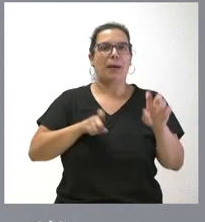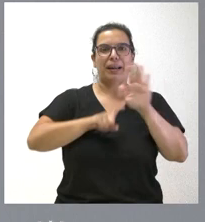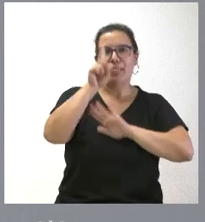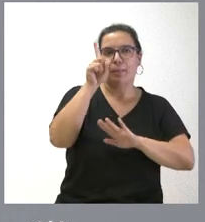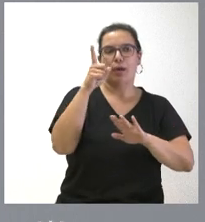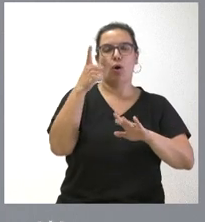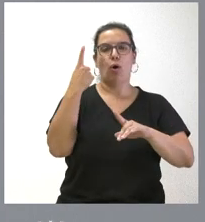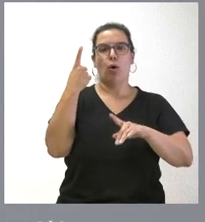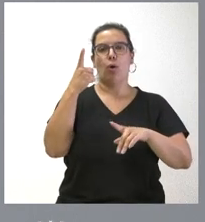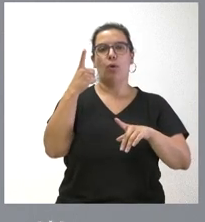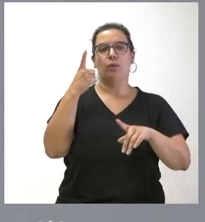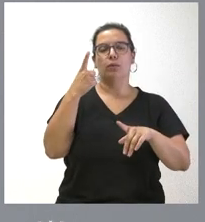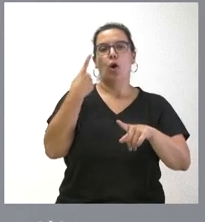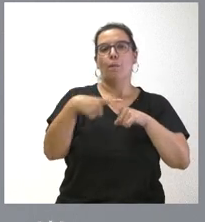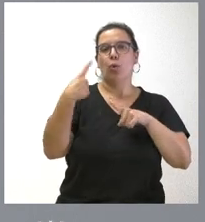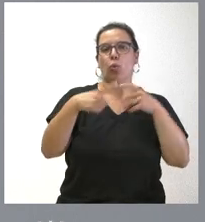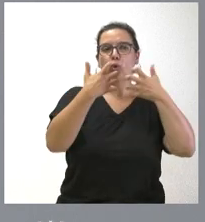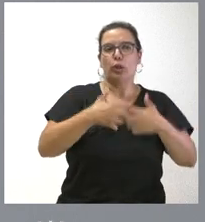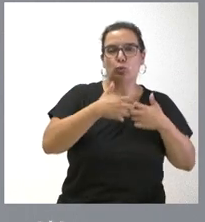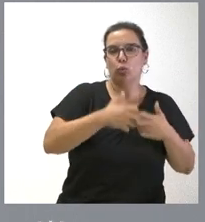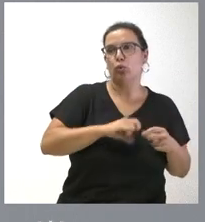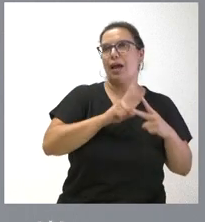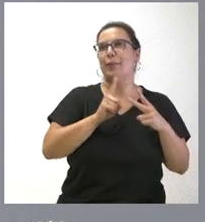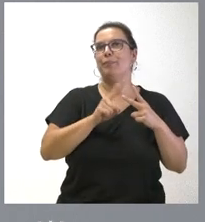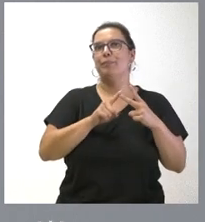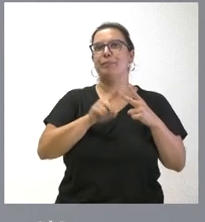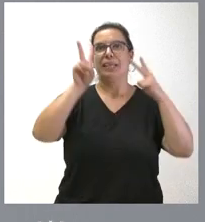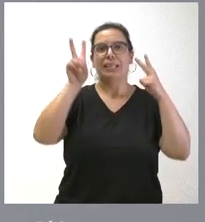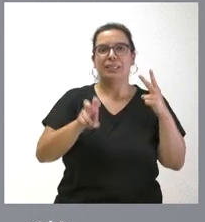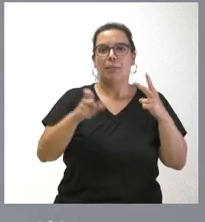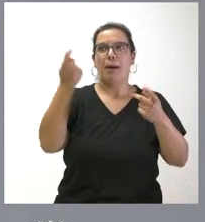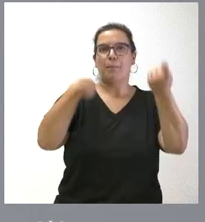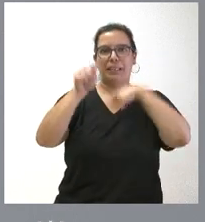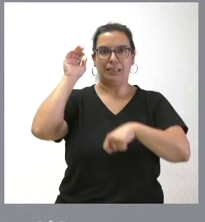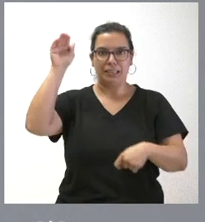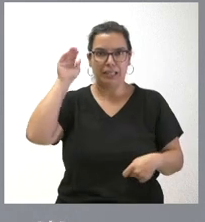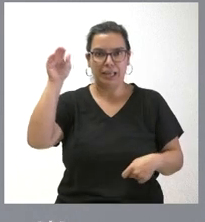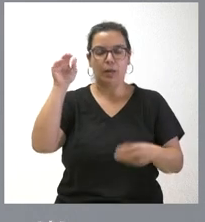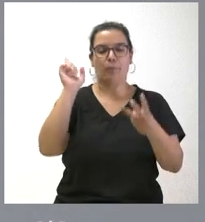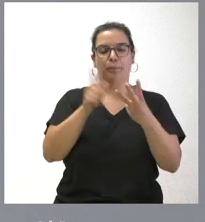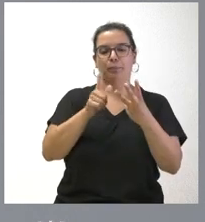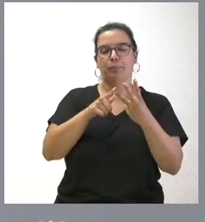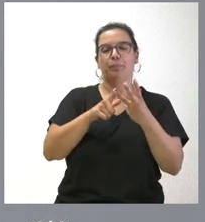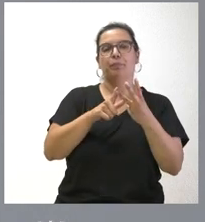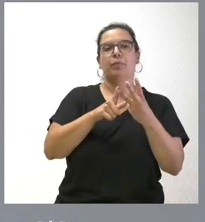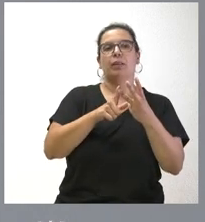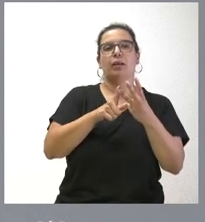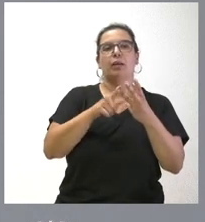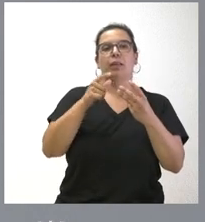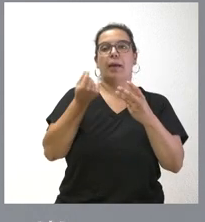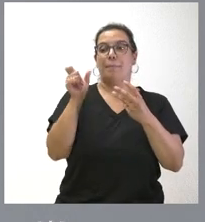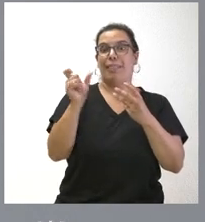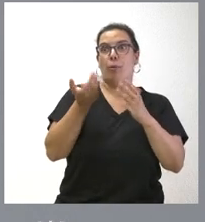del producto industrial de Castilla y León en términos de exportaciones en términos de reducción de la inflación